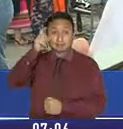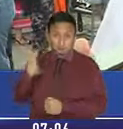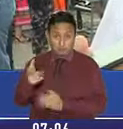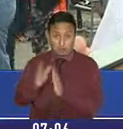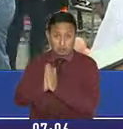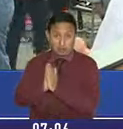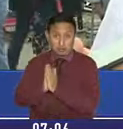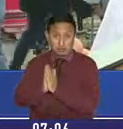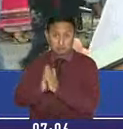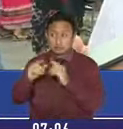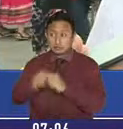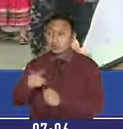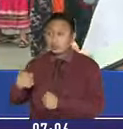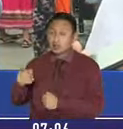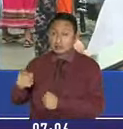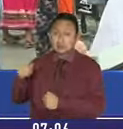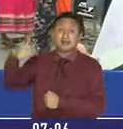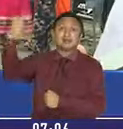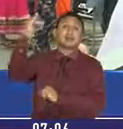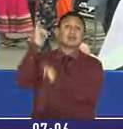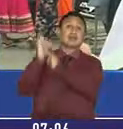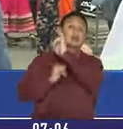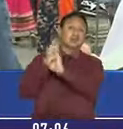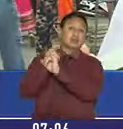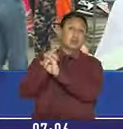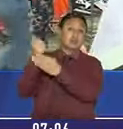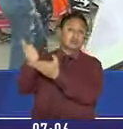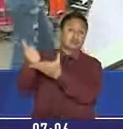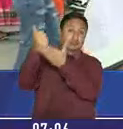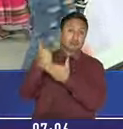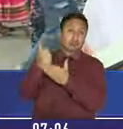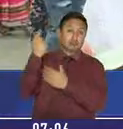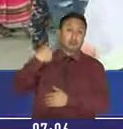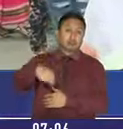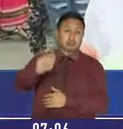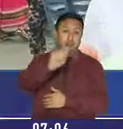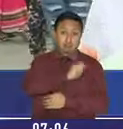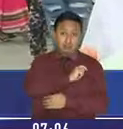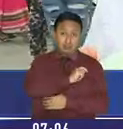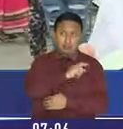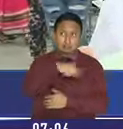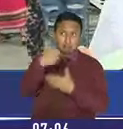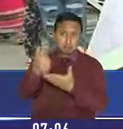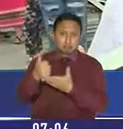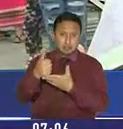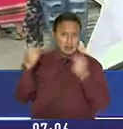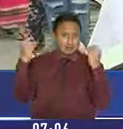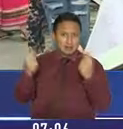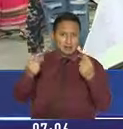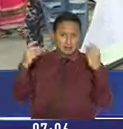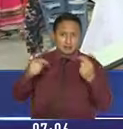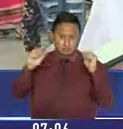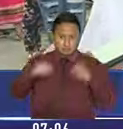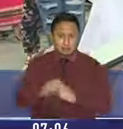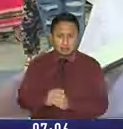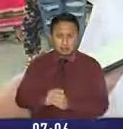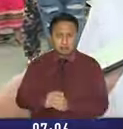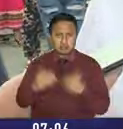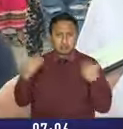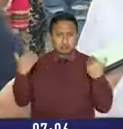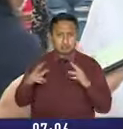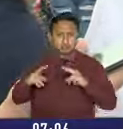asistencia internacional al gobierno de España, pidiéndole que aceleremos en todo lo que significa los actos, pero además